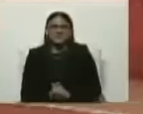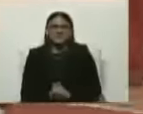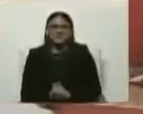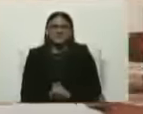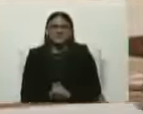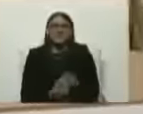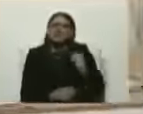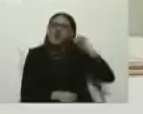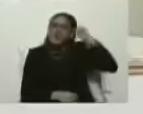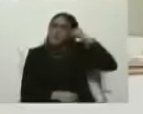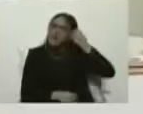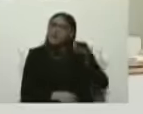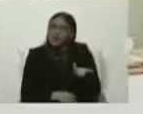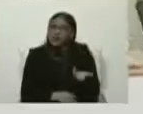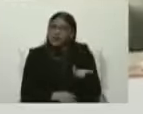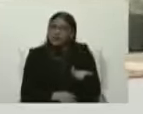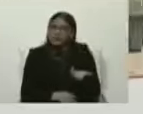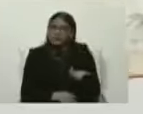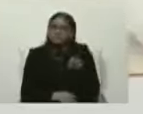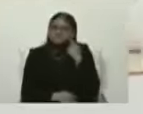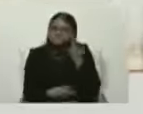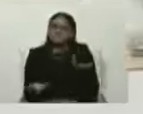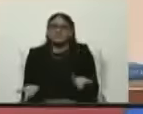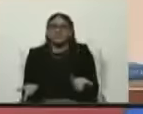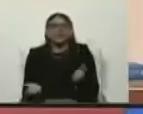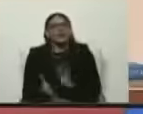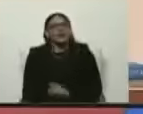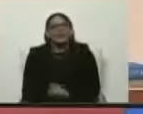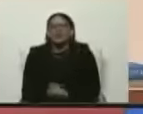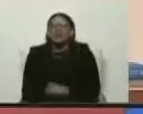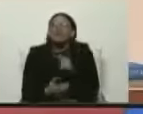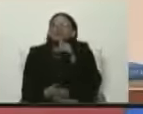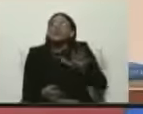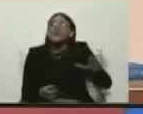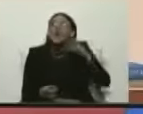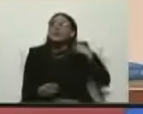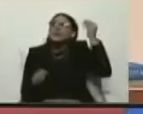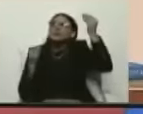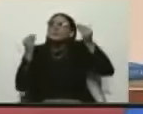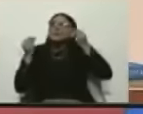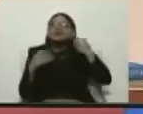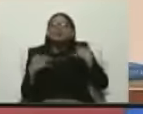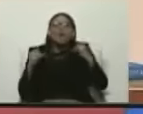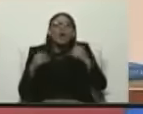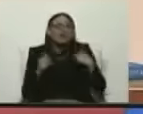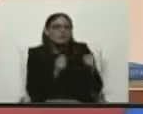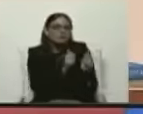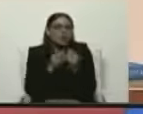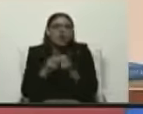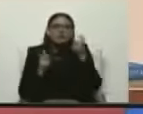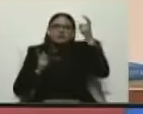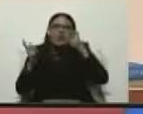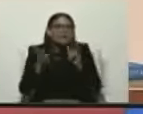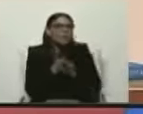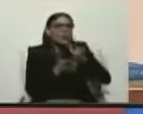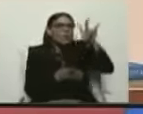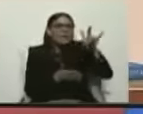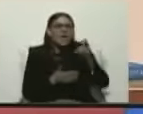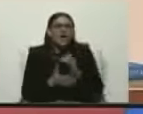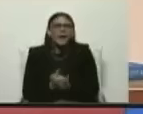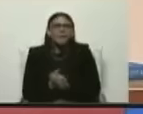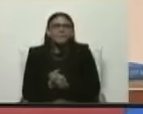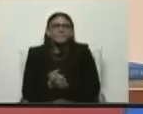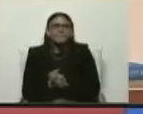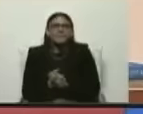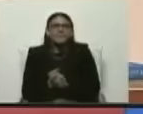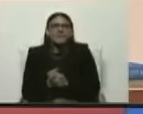Yo recuerdo, mira, yo no sé dónde fue, yo andaba con el comandante Chávez en un viaje de eso, y